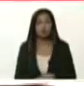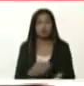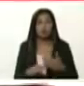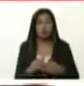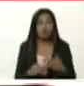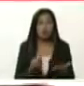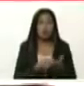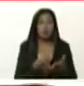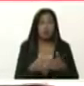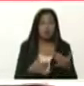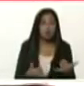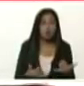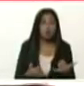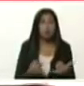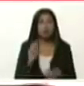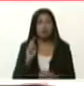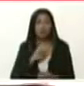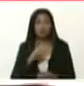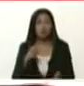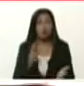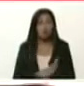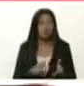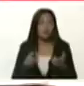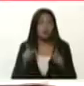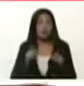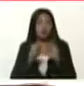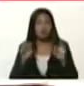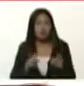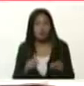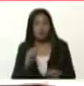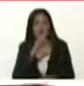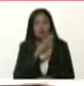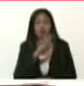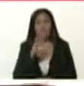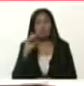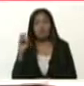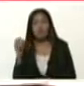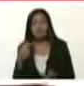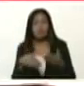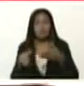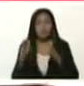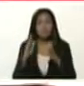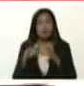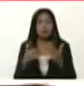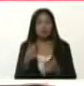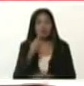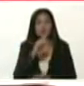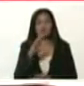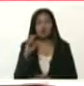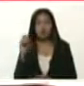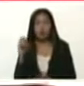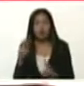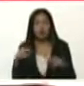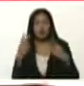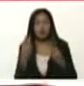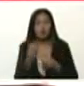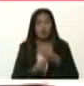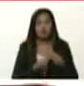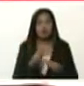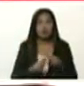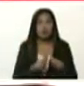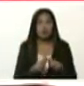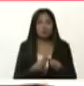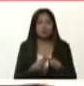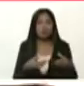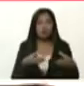los recursos que necesitamos y que ya he aprobado para estas 500 obras a rehabilitar, 150 obras nuevas en ejecución y